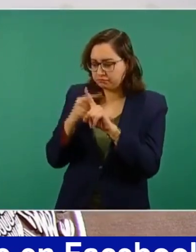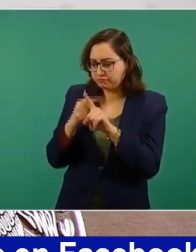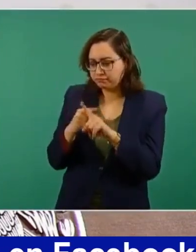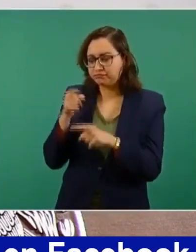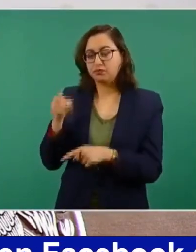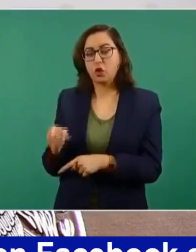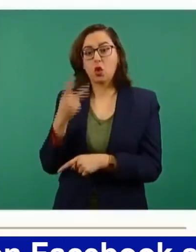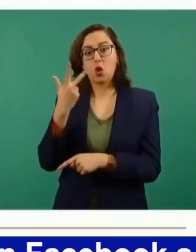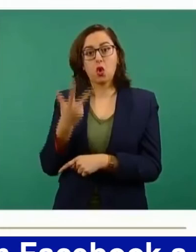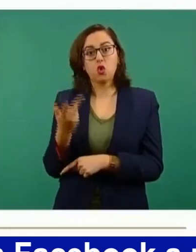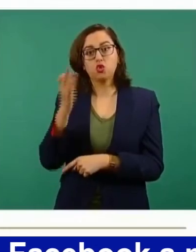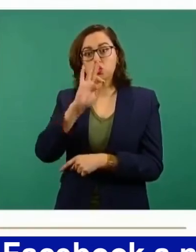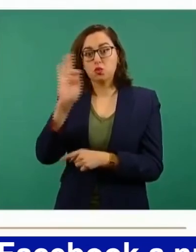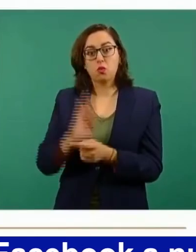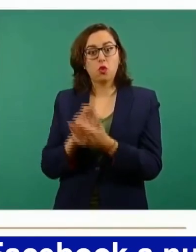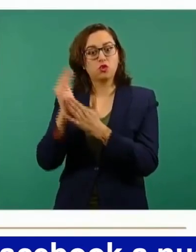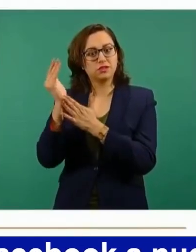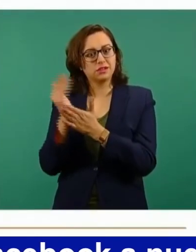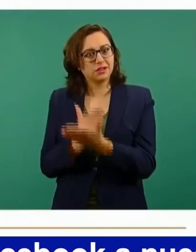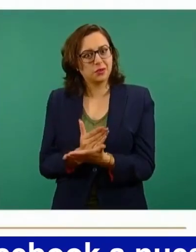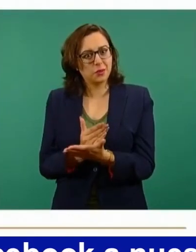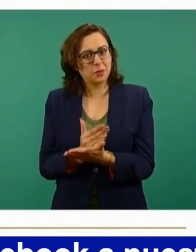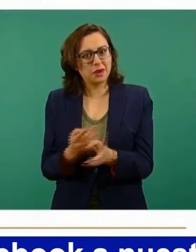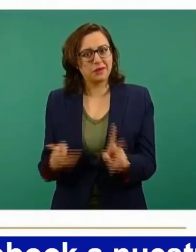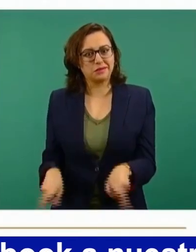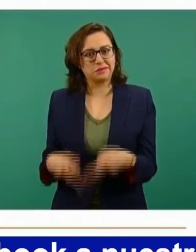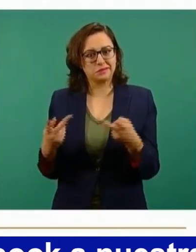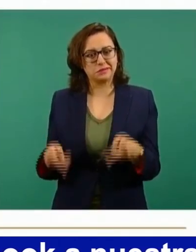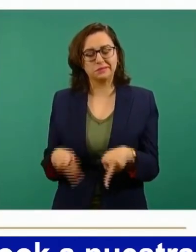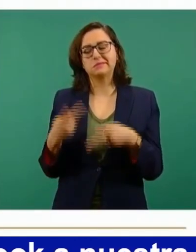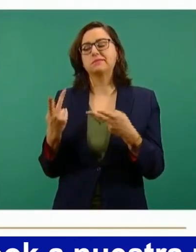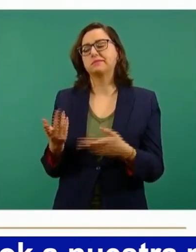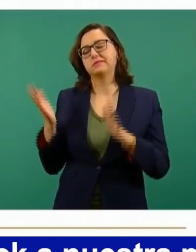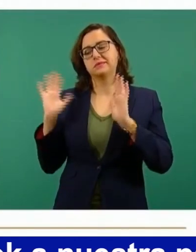casi 8% menos gas a los consumidores, por lo que se